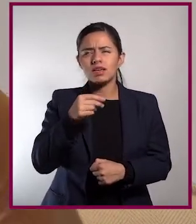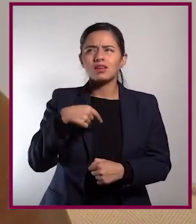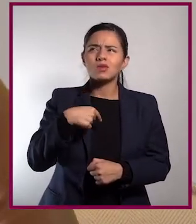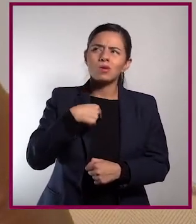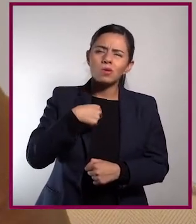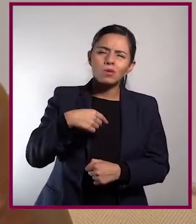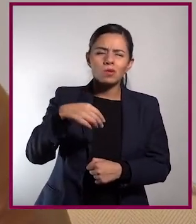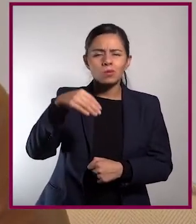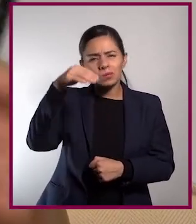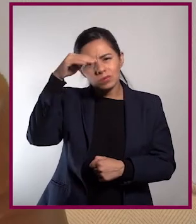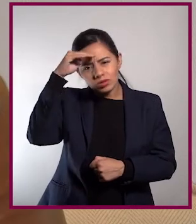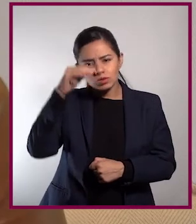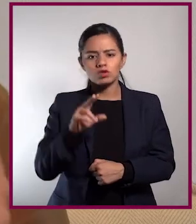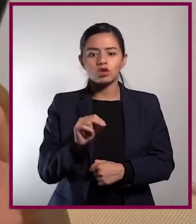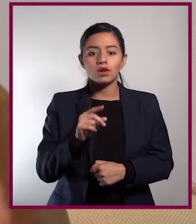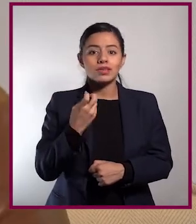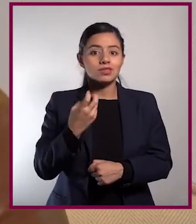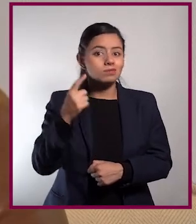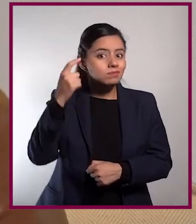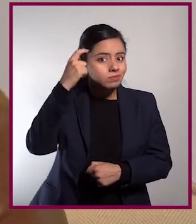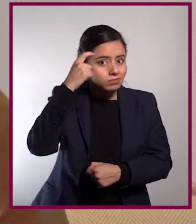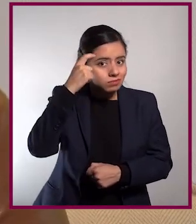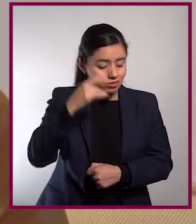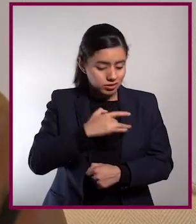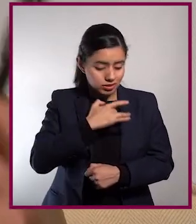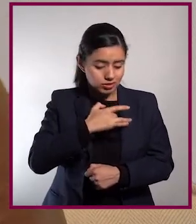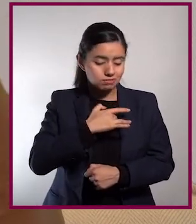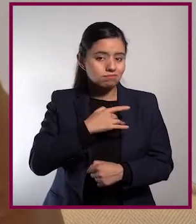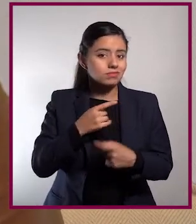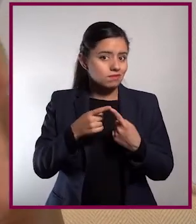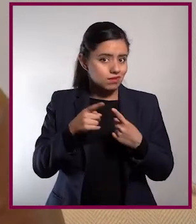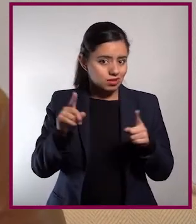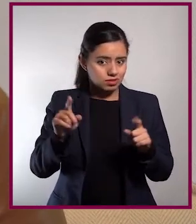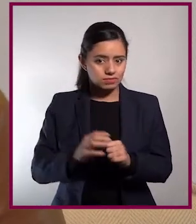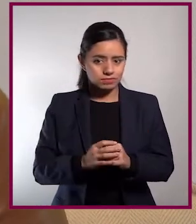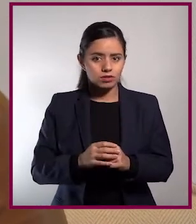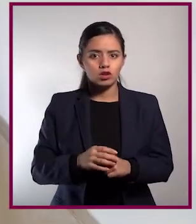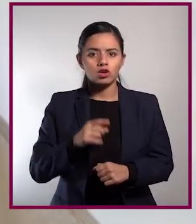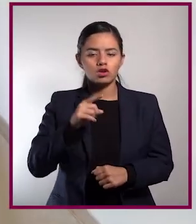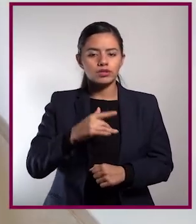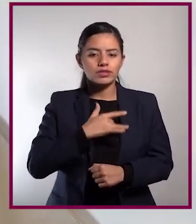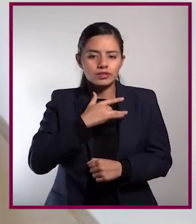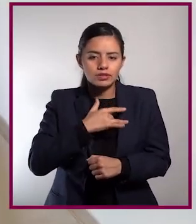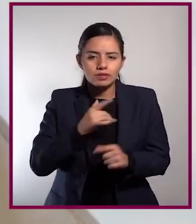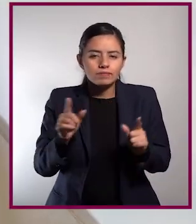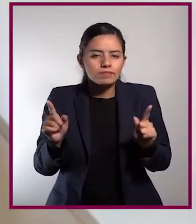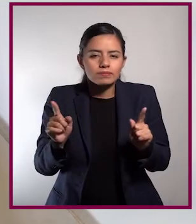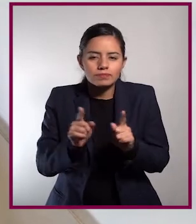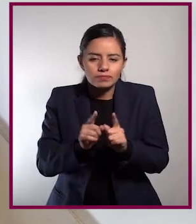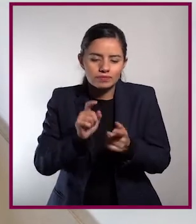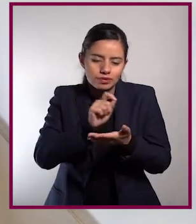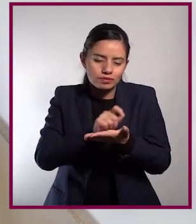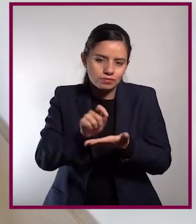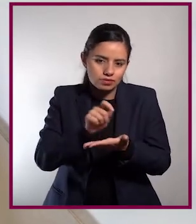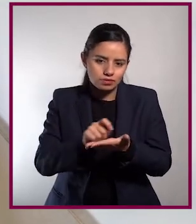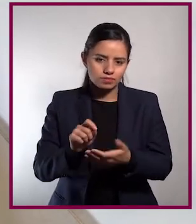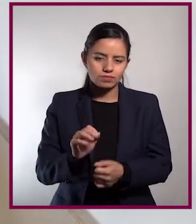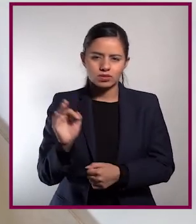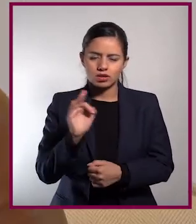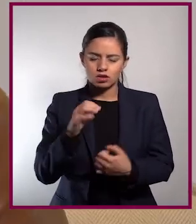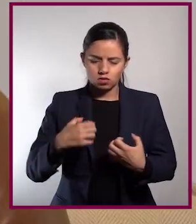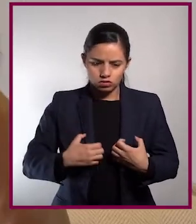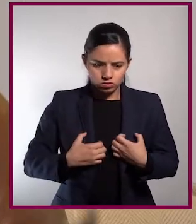energía. Evita decir pienso que, porque ahí estás describiendo pensamiento, no emoción. Describe tus emociones con pocas